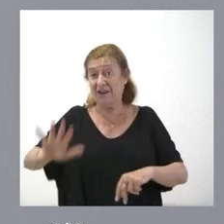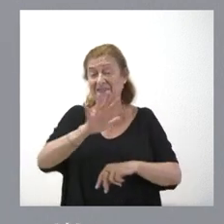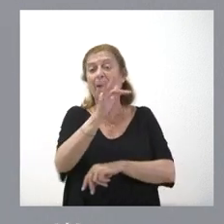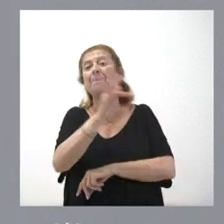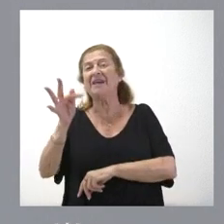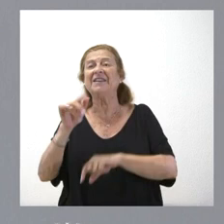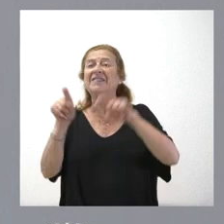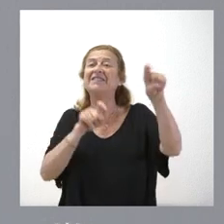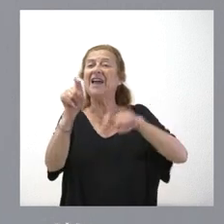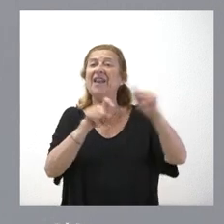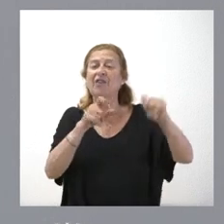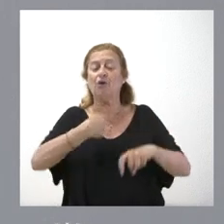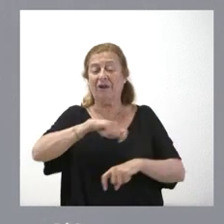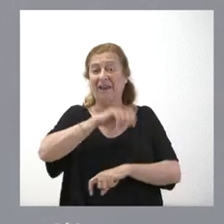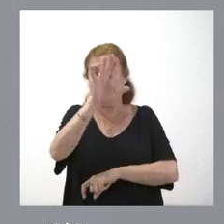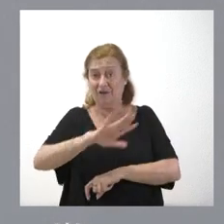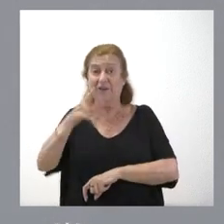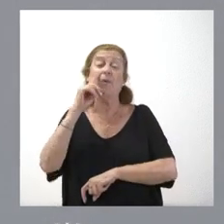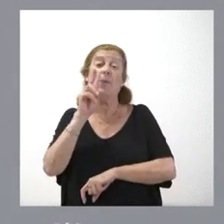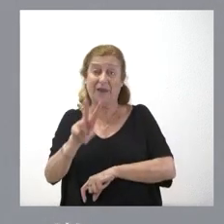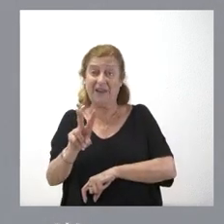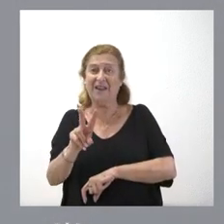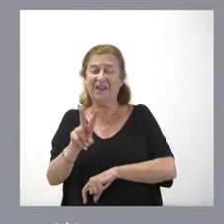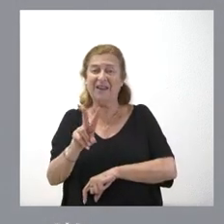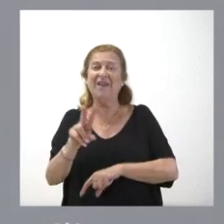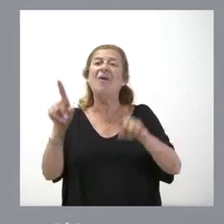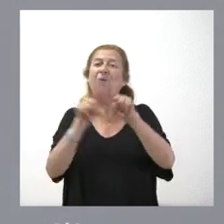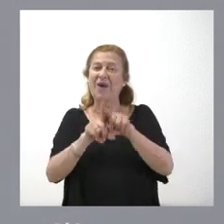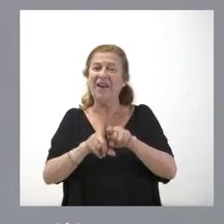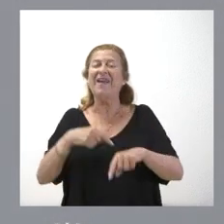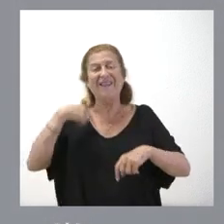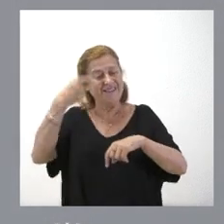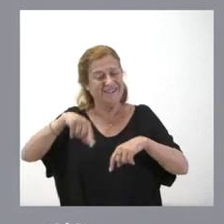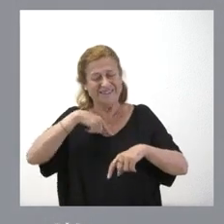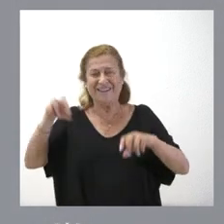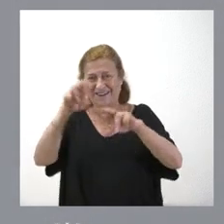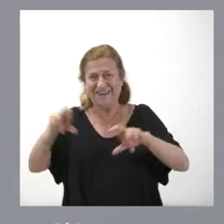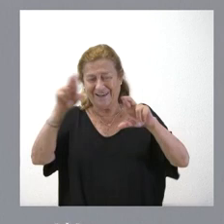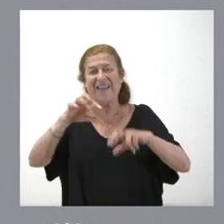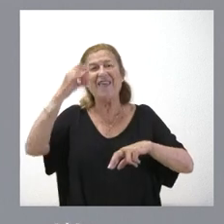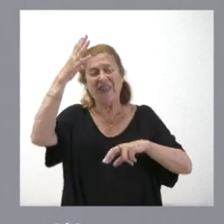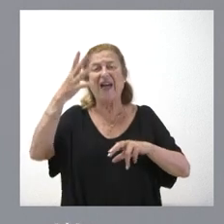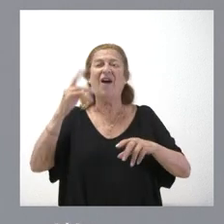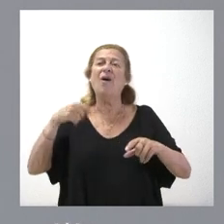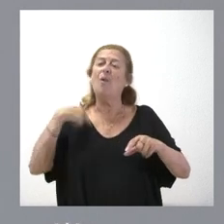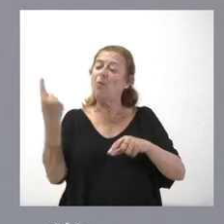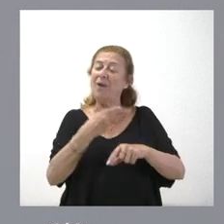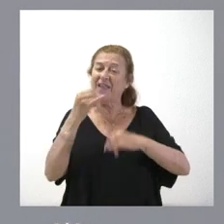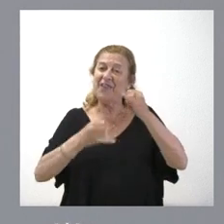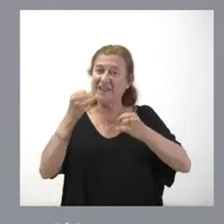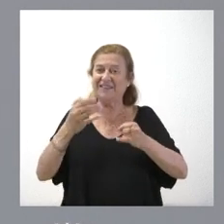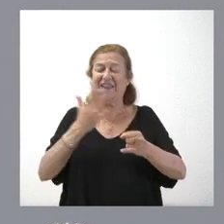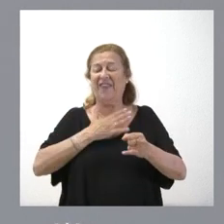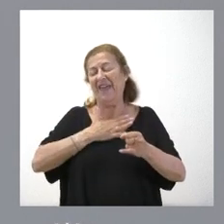de selecciones nacionales como ven ustedes reforzamos la idea de la vuelta ciclista Castilla y león bajo el concepto de